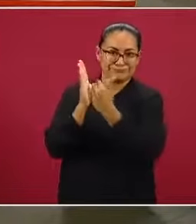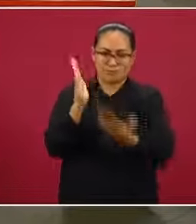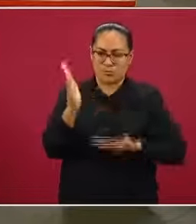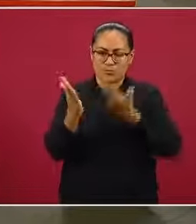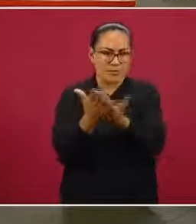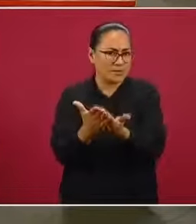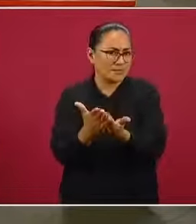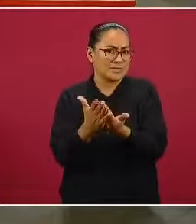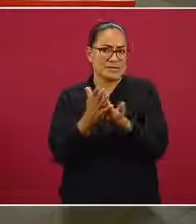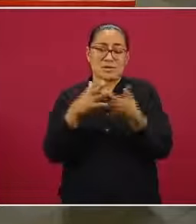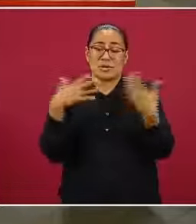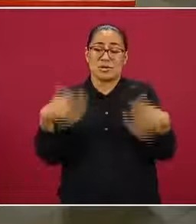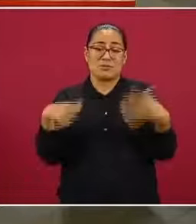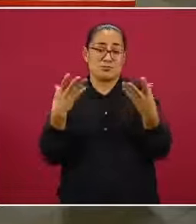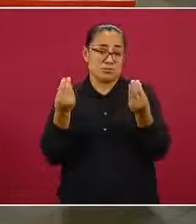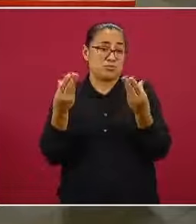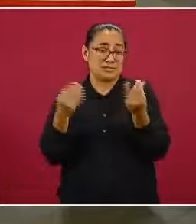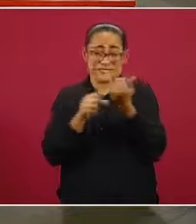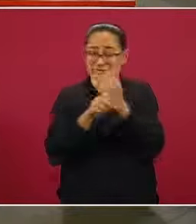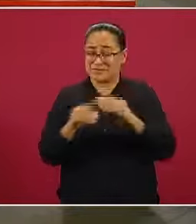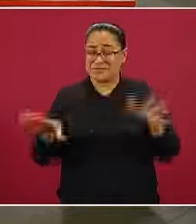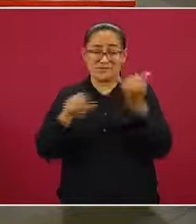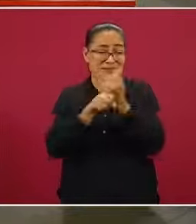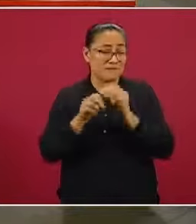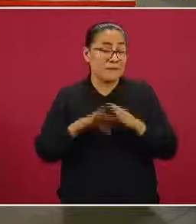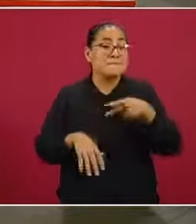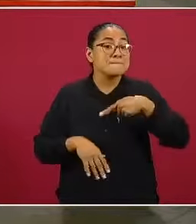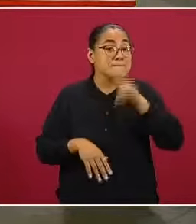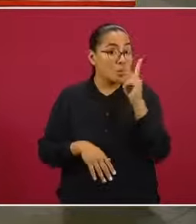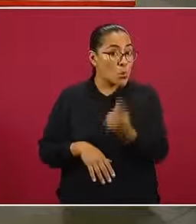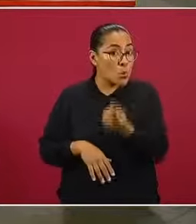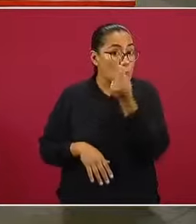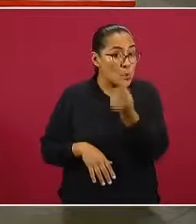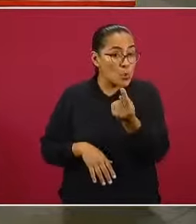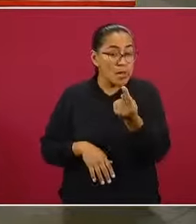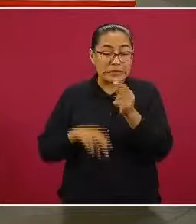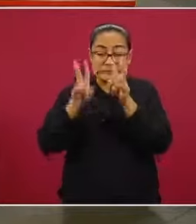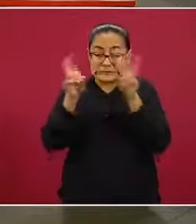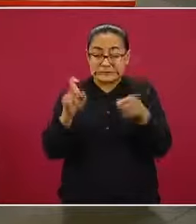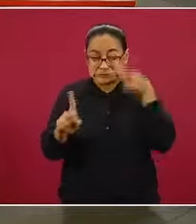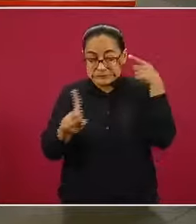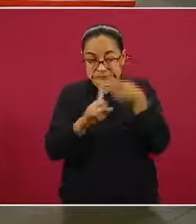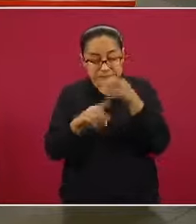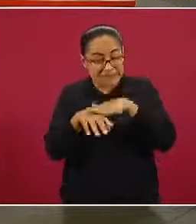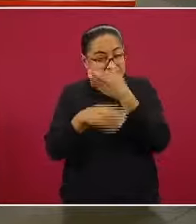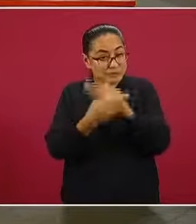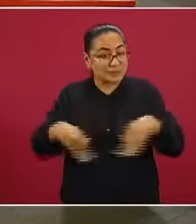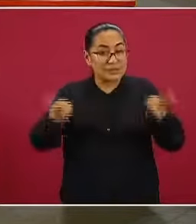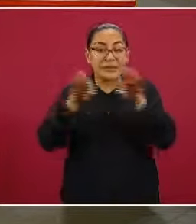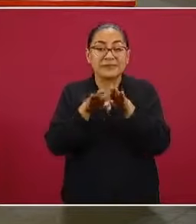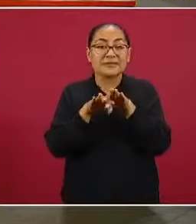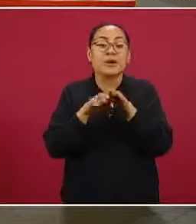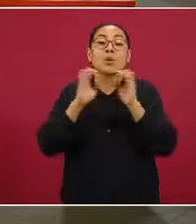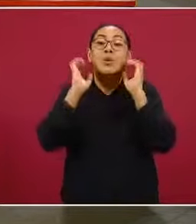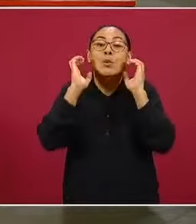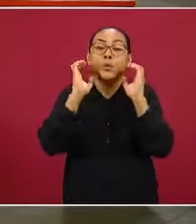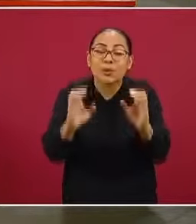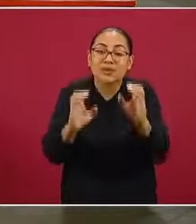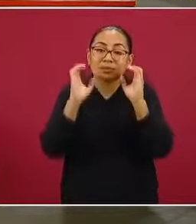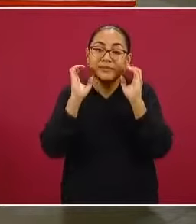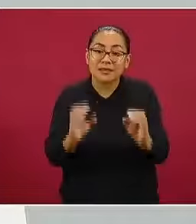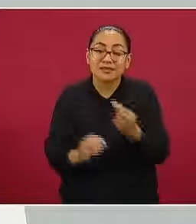para varios aspectos, pero creo que uno de los componentes principales por lo que existe la precaución en